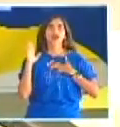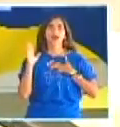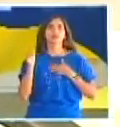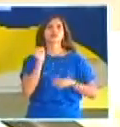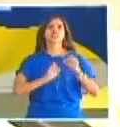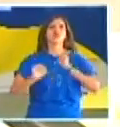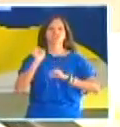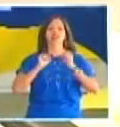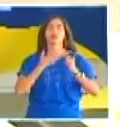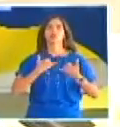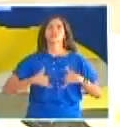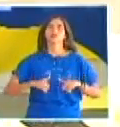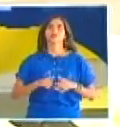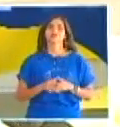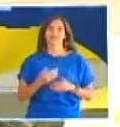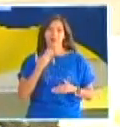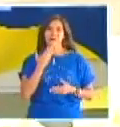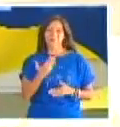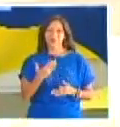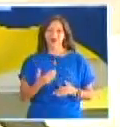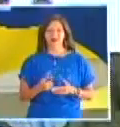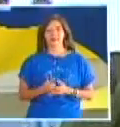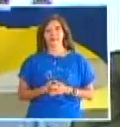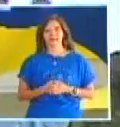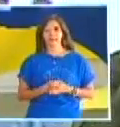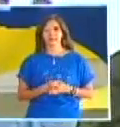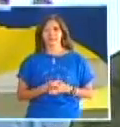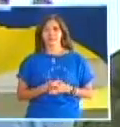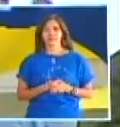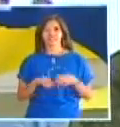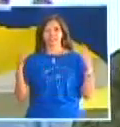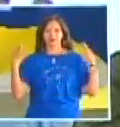vidas. Muy bien, felicito. Permiso.